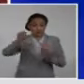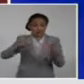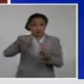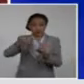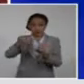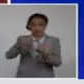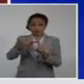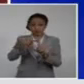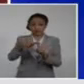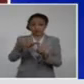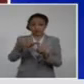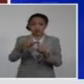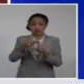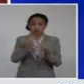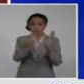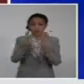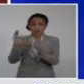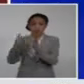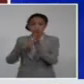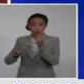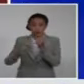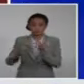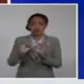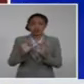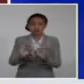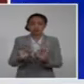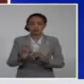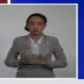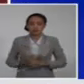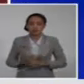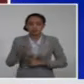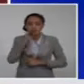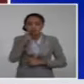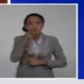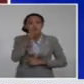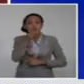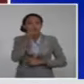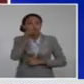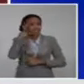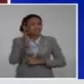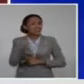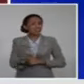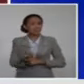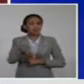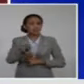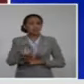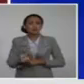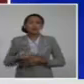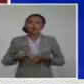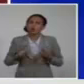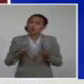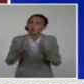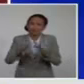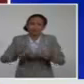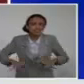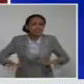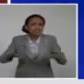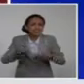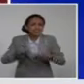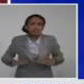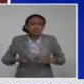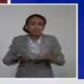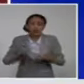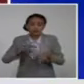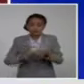muestras, que también ayuda a comprender la complejidad de la transmisión